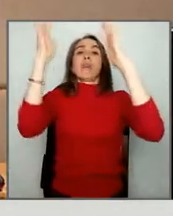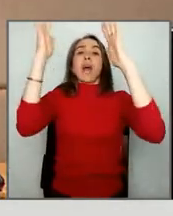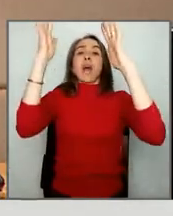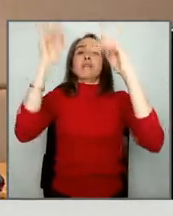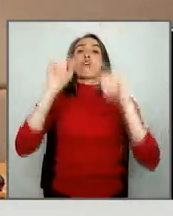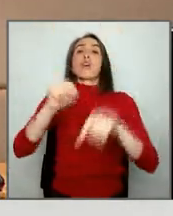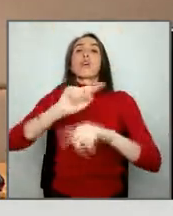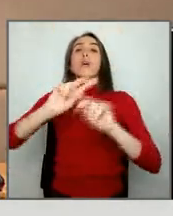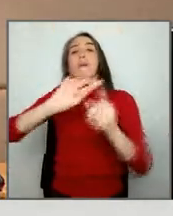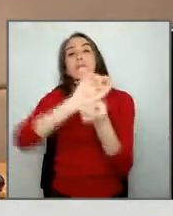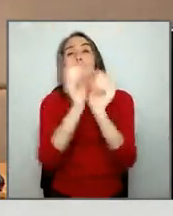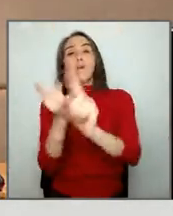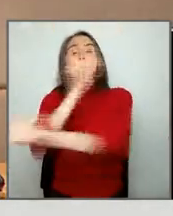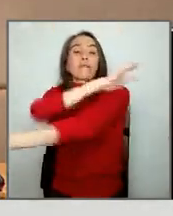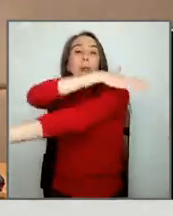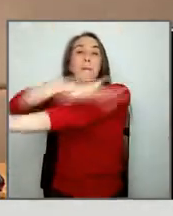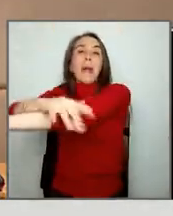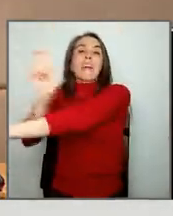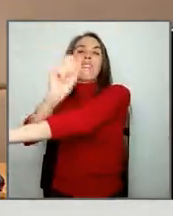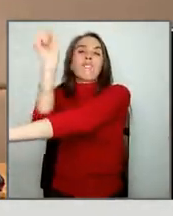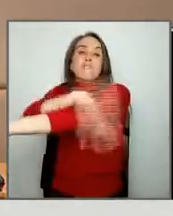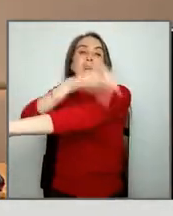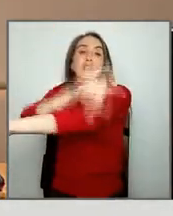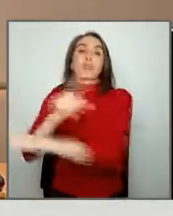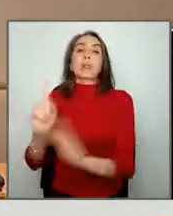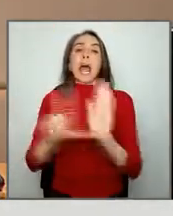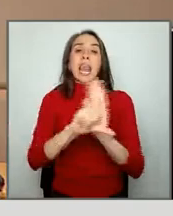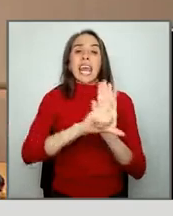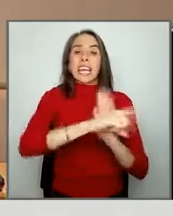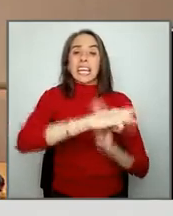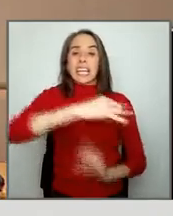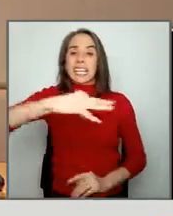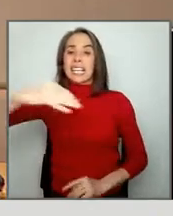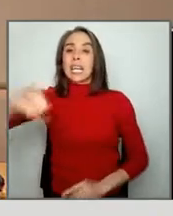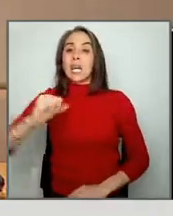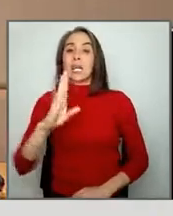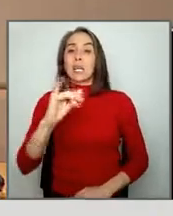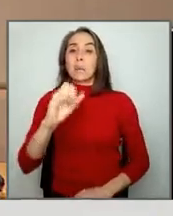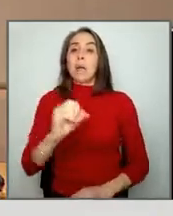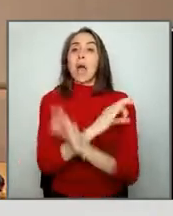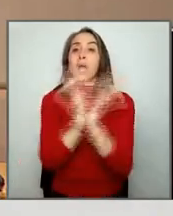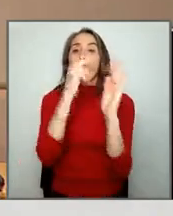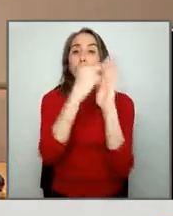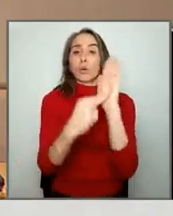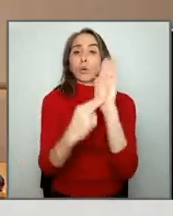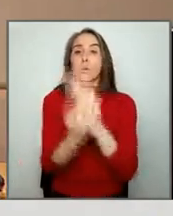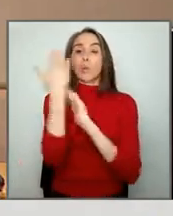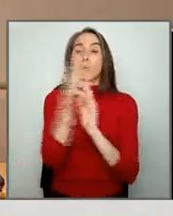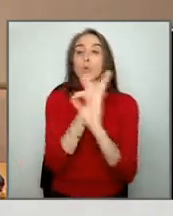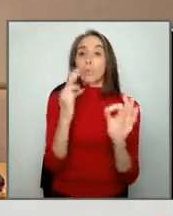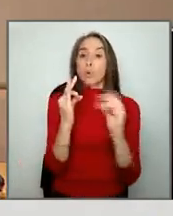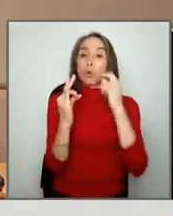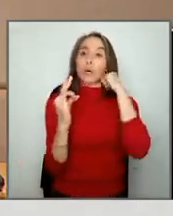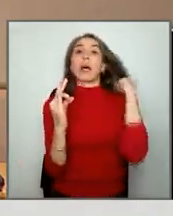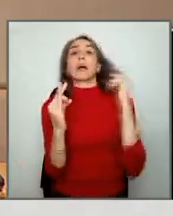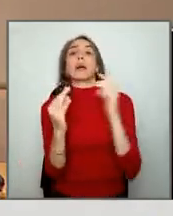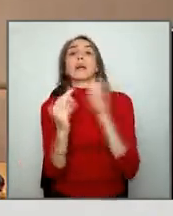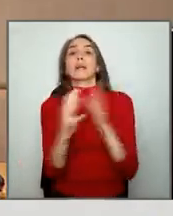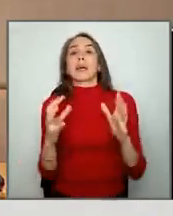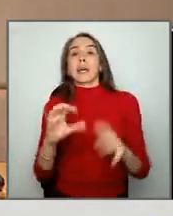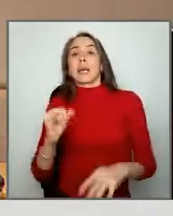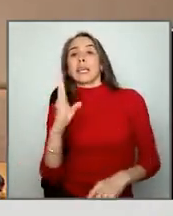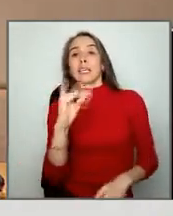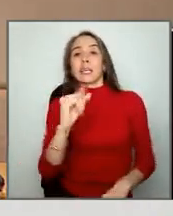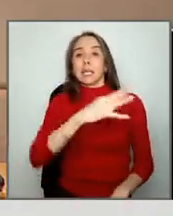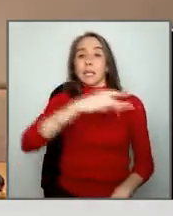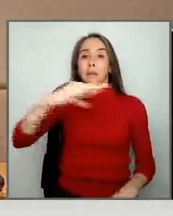presidenta la ley de la jibia vayan a los datos nunca antes había descargado tanta jibia de tan buen tamaño